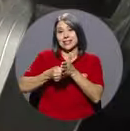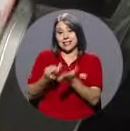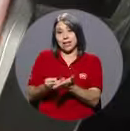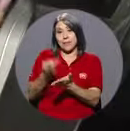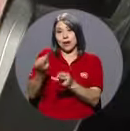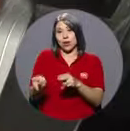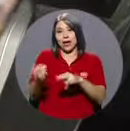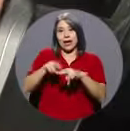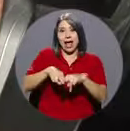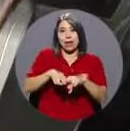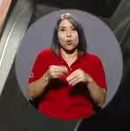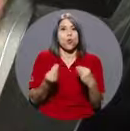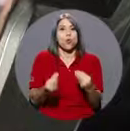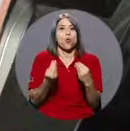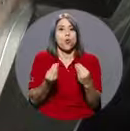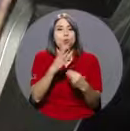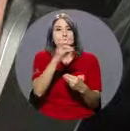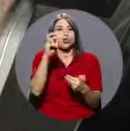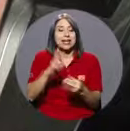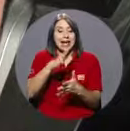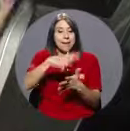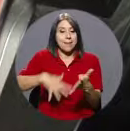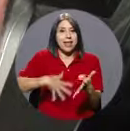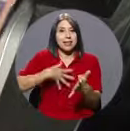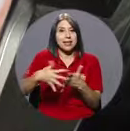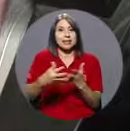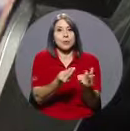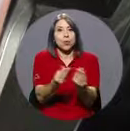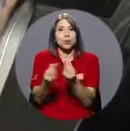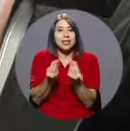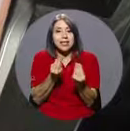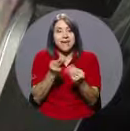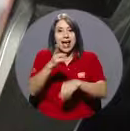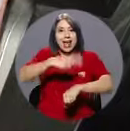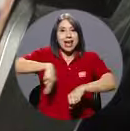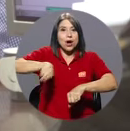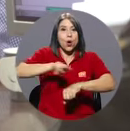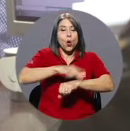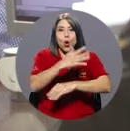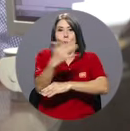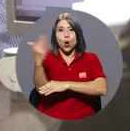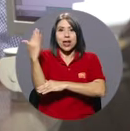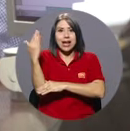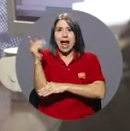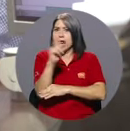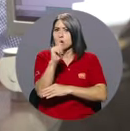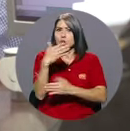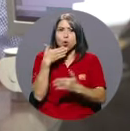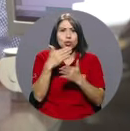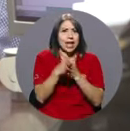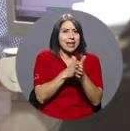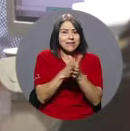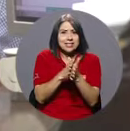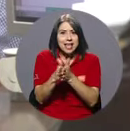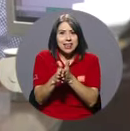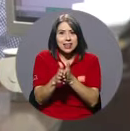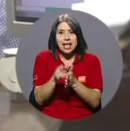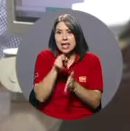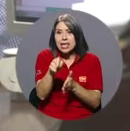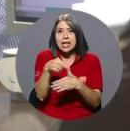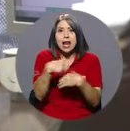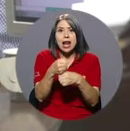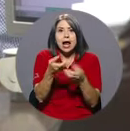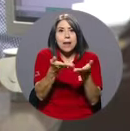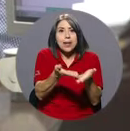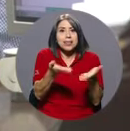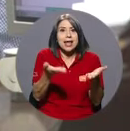es posible que Costa Rica tenga una matriz productiva ecológica no tan eficiente y que produzca materias primas